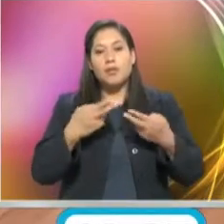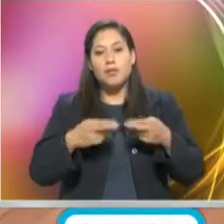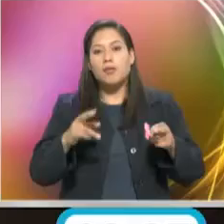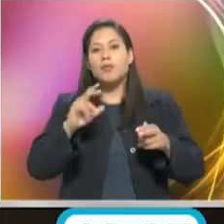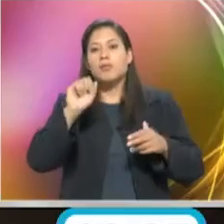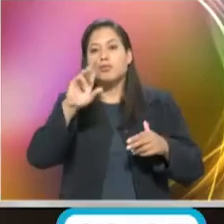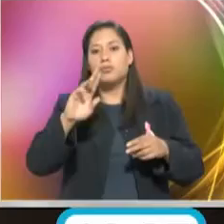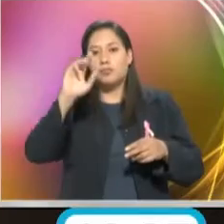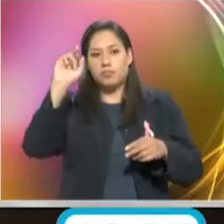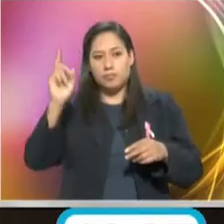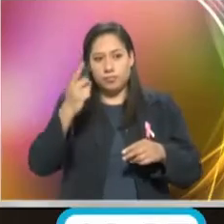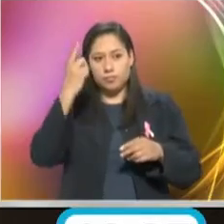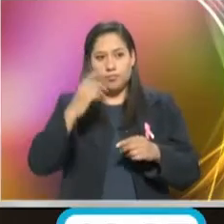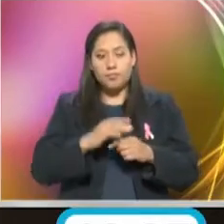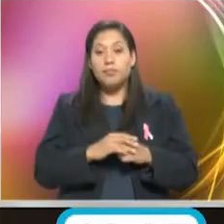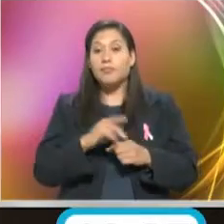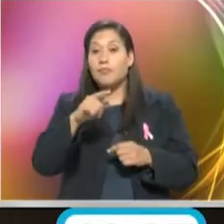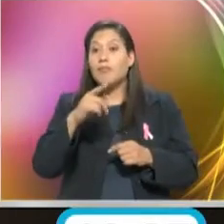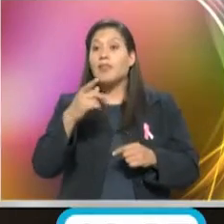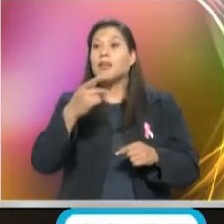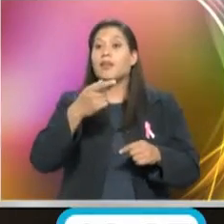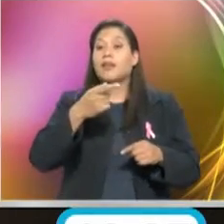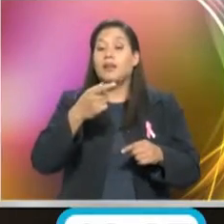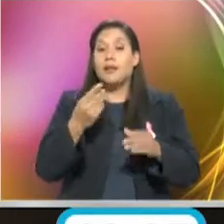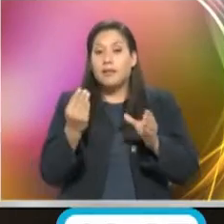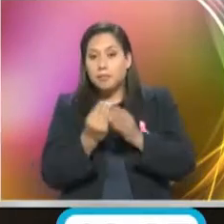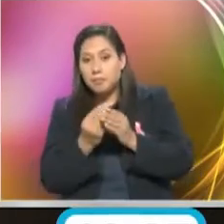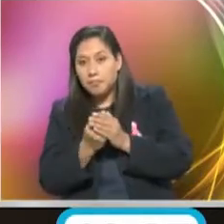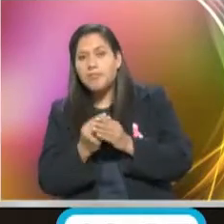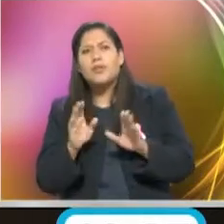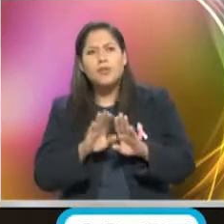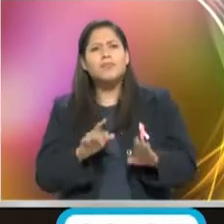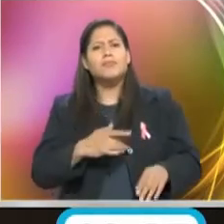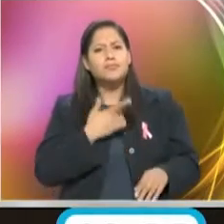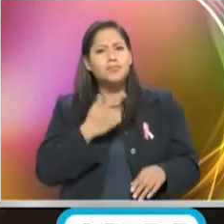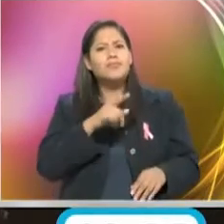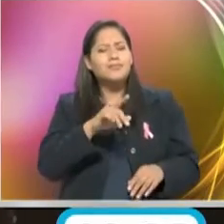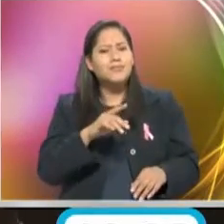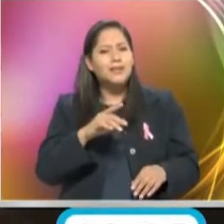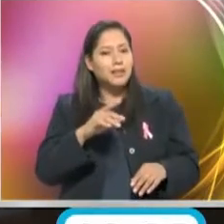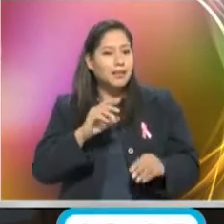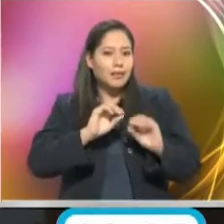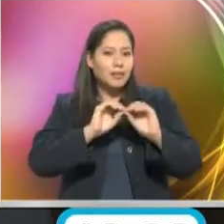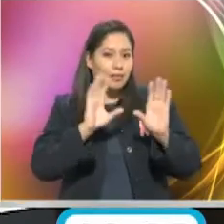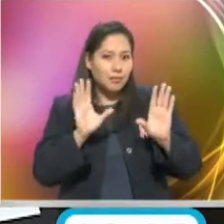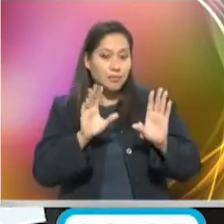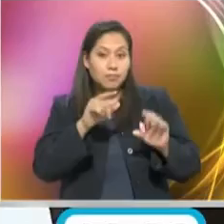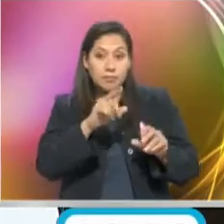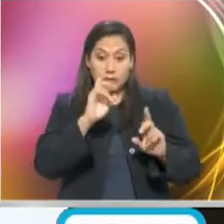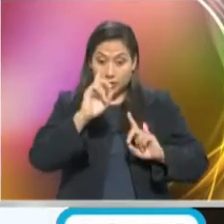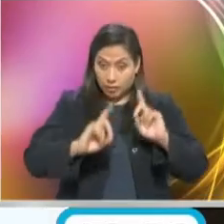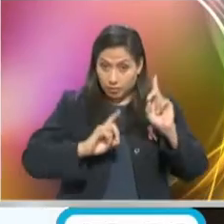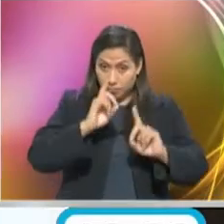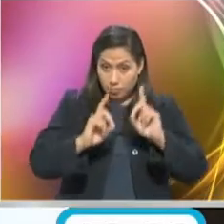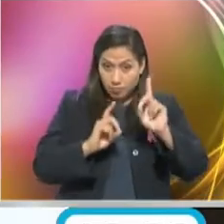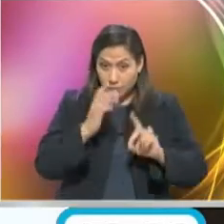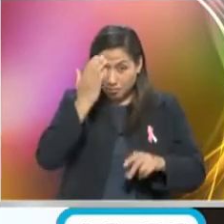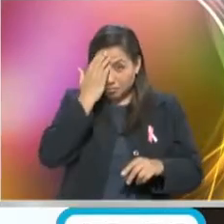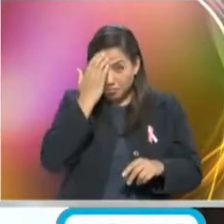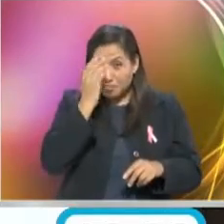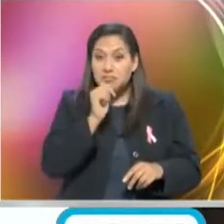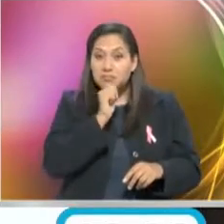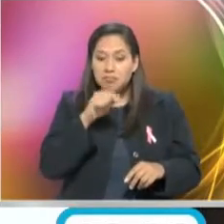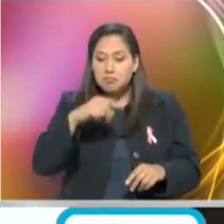del mundo, ¿no? Antes de entrar al aire nos estabas platicando parte de tu experiencia, ¿no? ¿Qué fue? Pues obviamente no es un deporte muy conocido